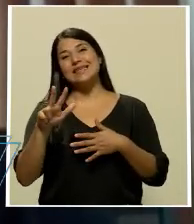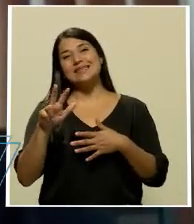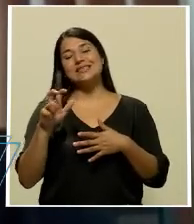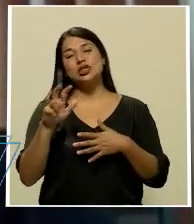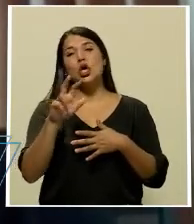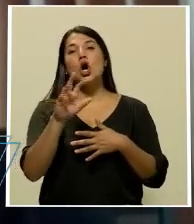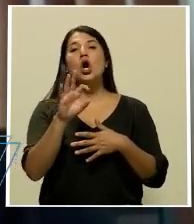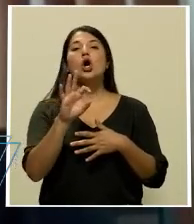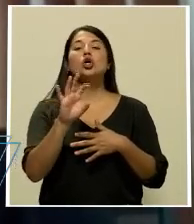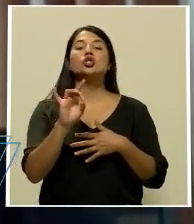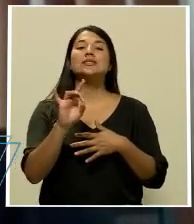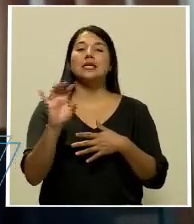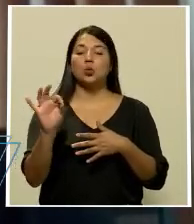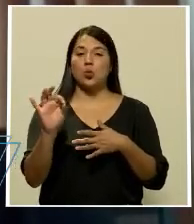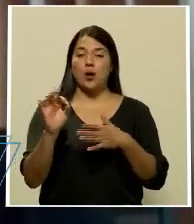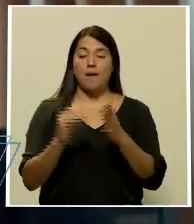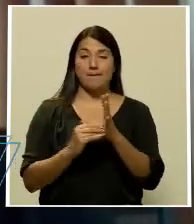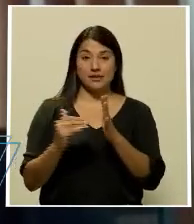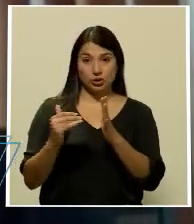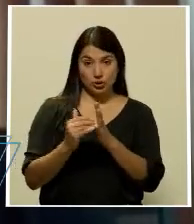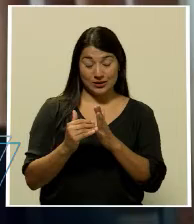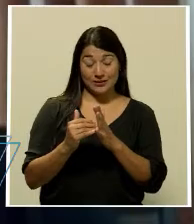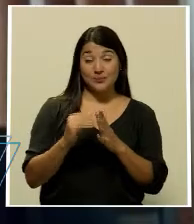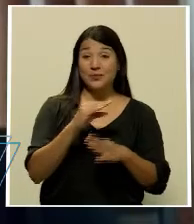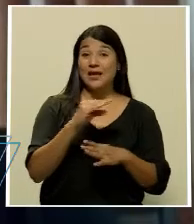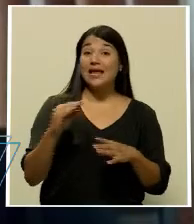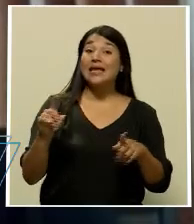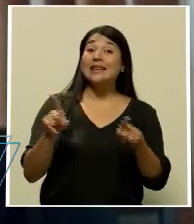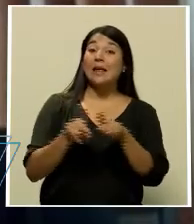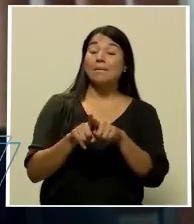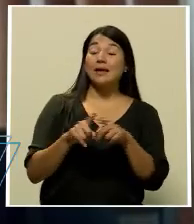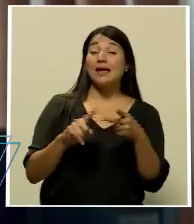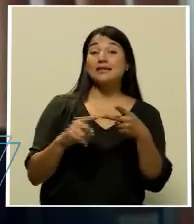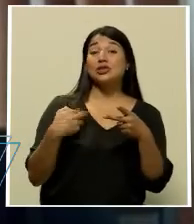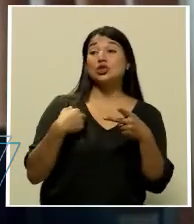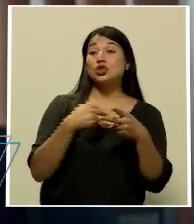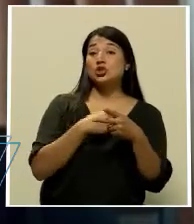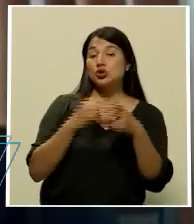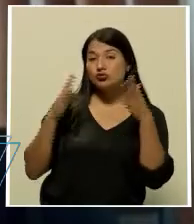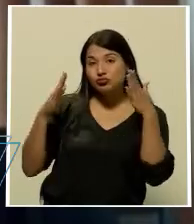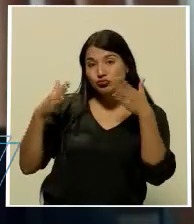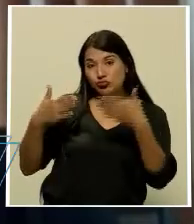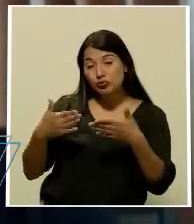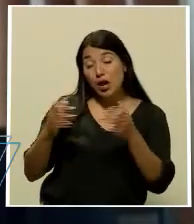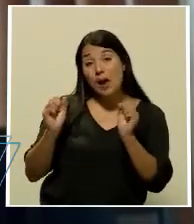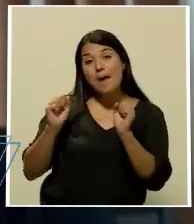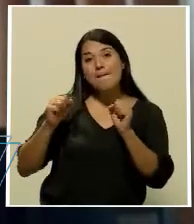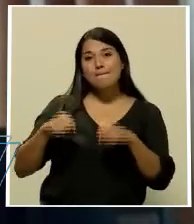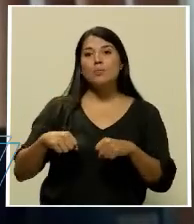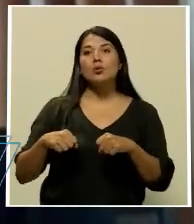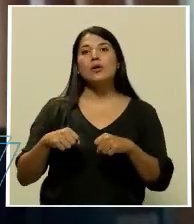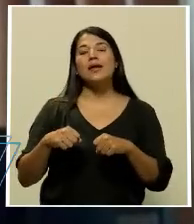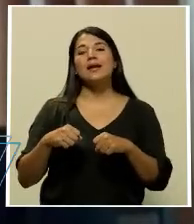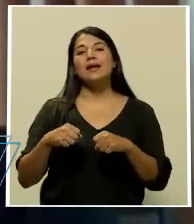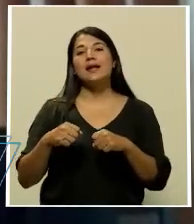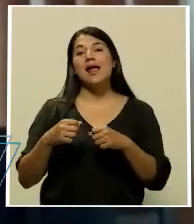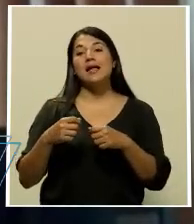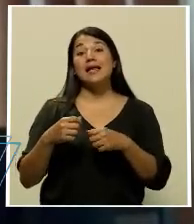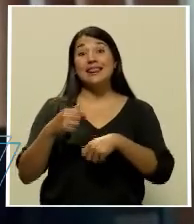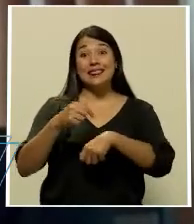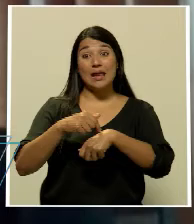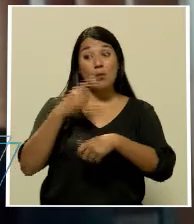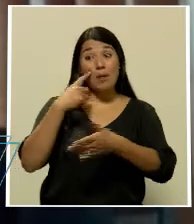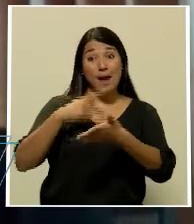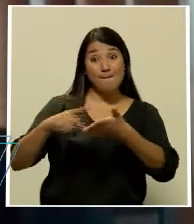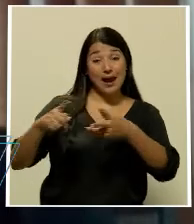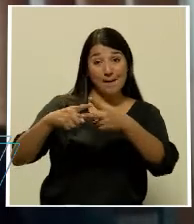de la negociación. Y por otro lado, nos enfocamos en ampliar la vida del financiamiento, tratando